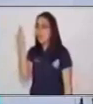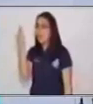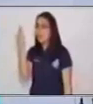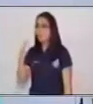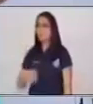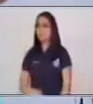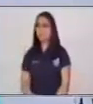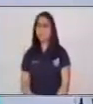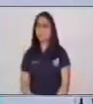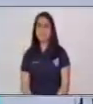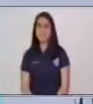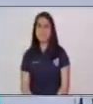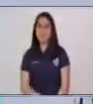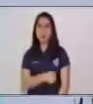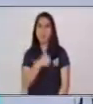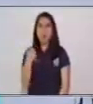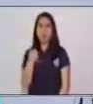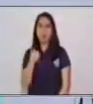Espejo y viejo.